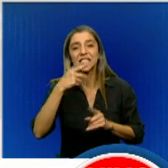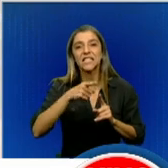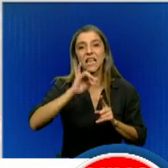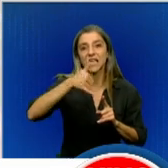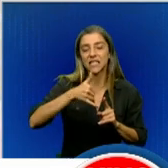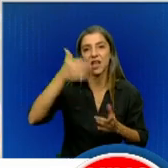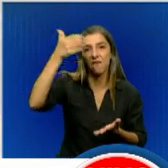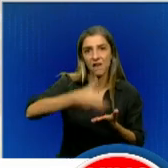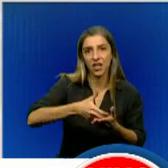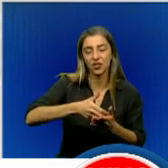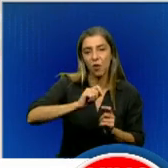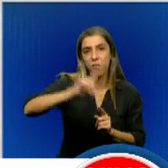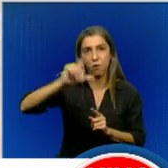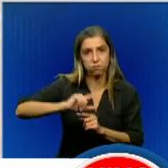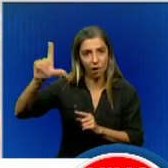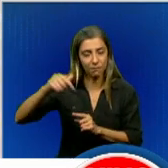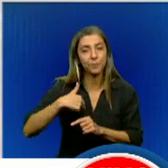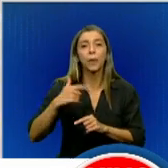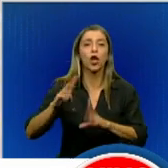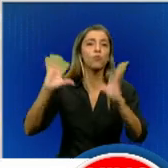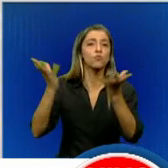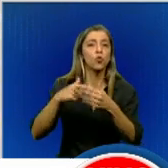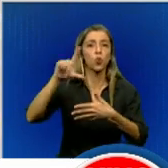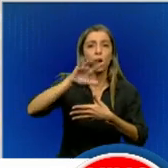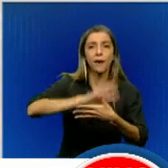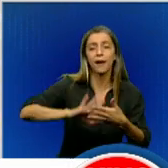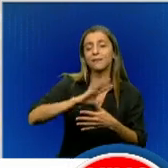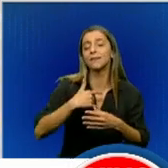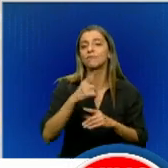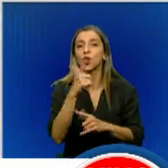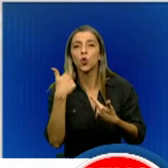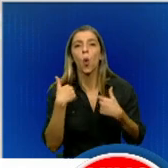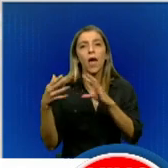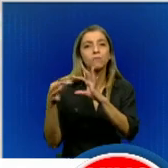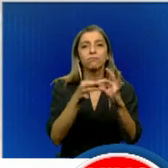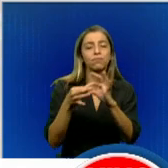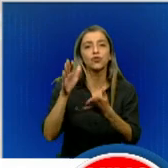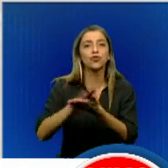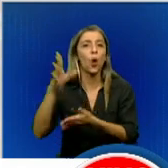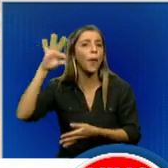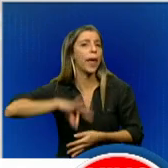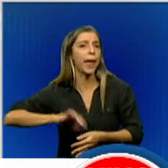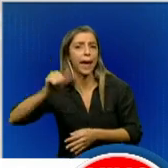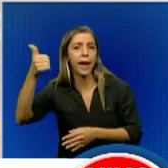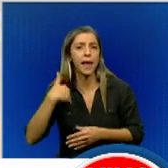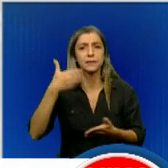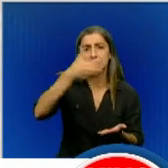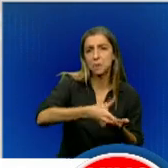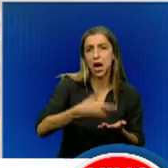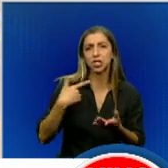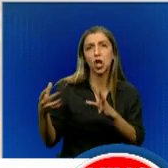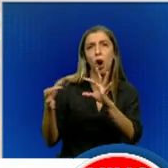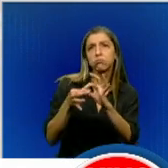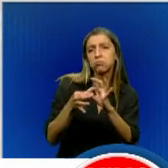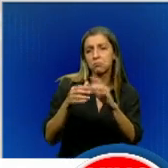en argentina ni en américa latina y en el mundo está comprobado que hay una correlación entre la tasa de ganancias y la tasa de inversión